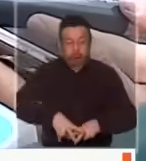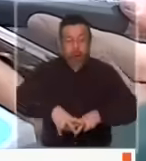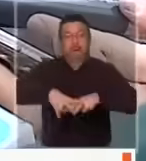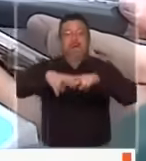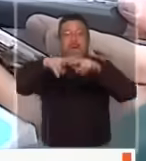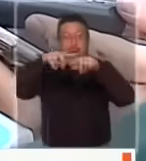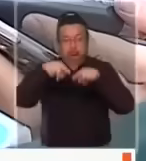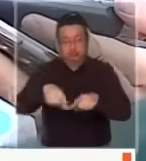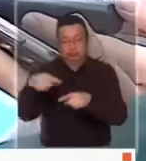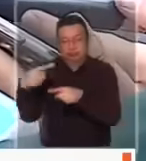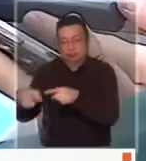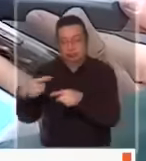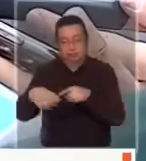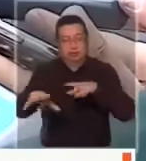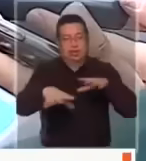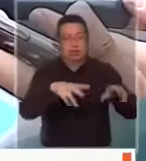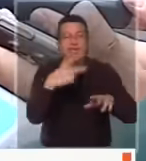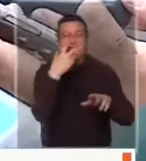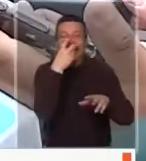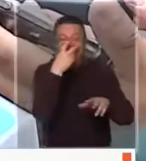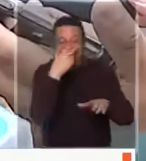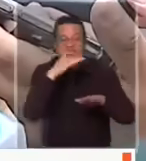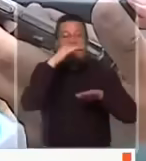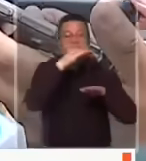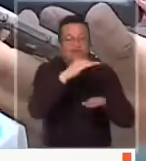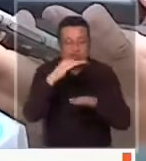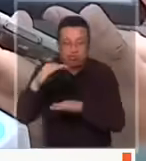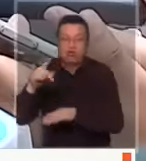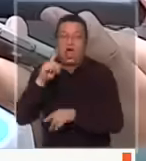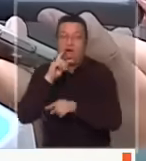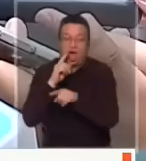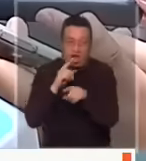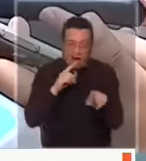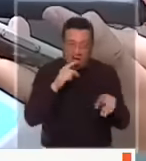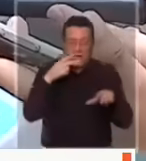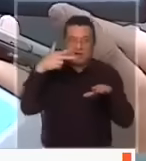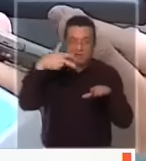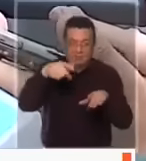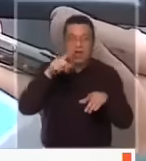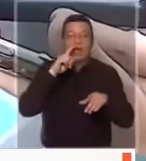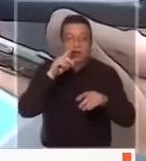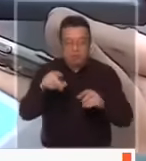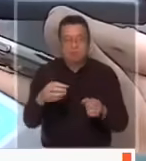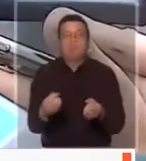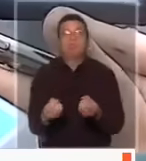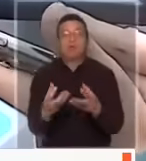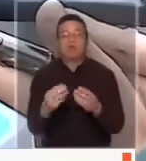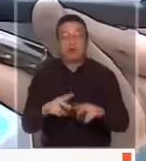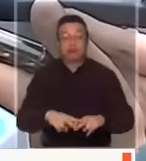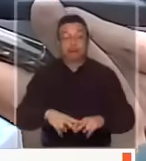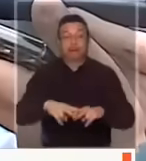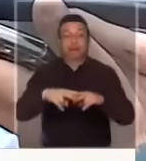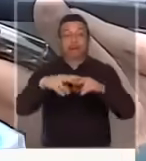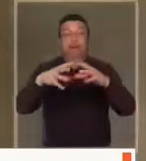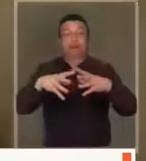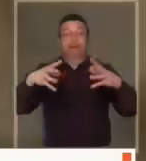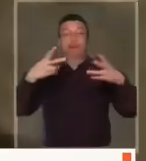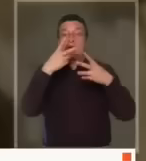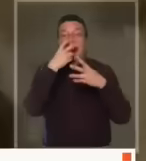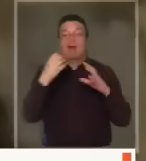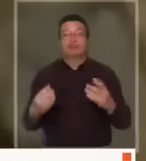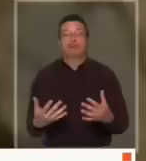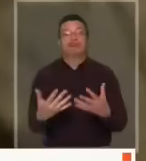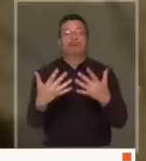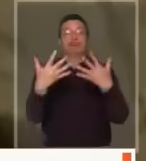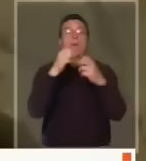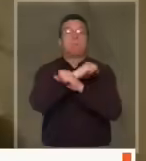de diversos elementos como bencina, botellas, lo cual pudo haber producido una acumulación de gases. Incendio